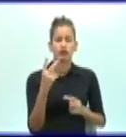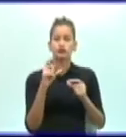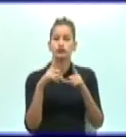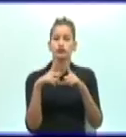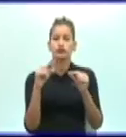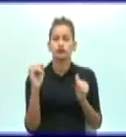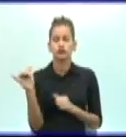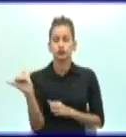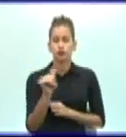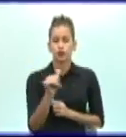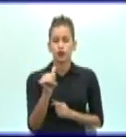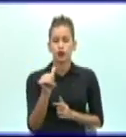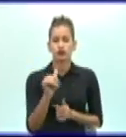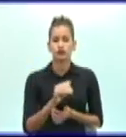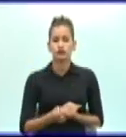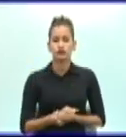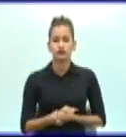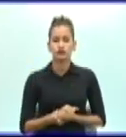son iguales.